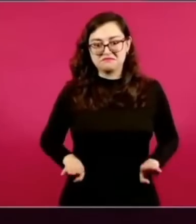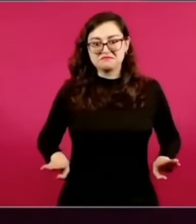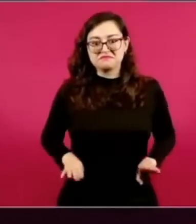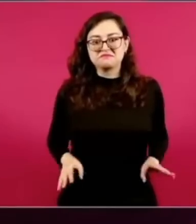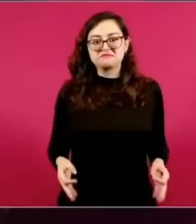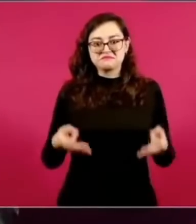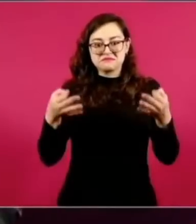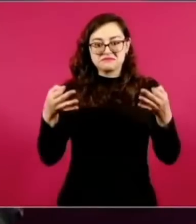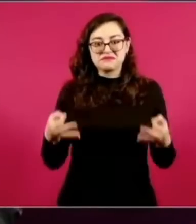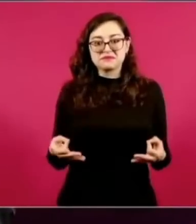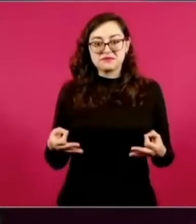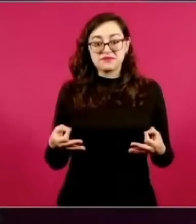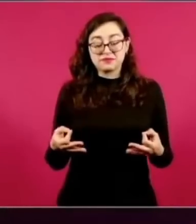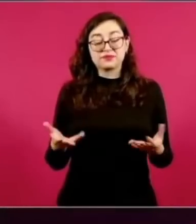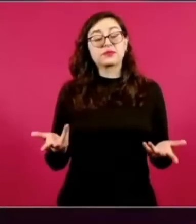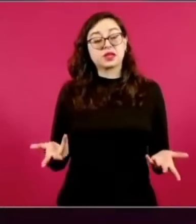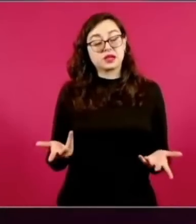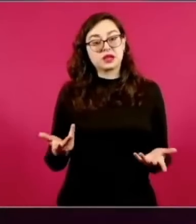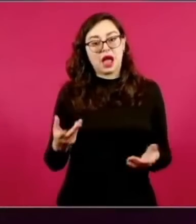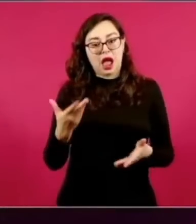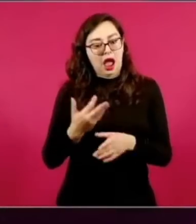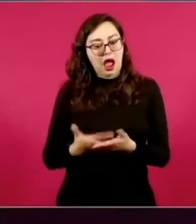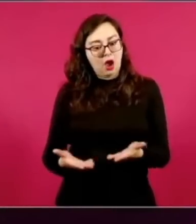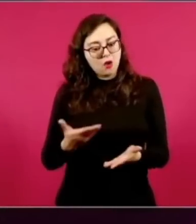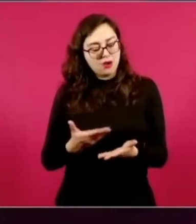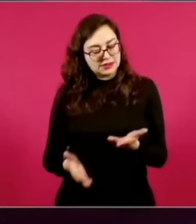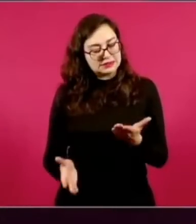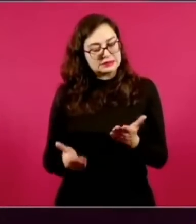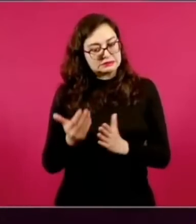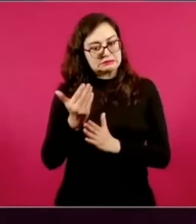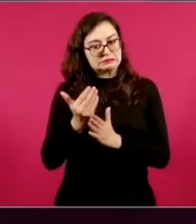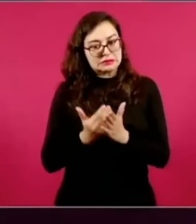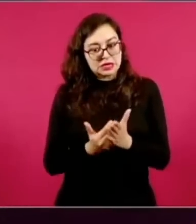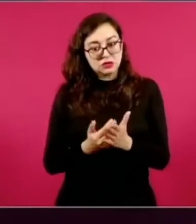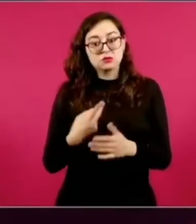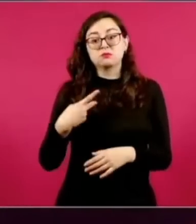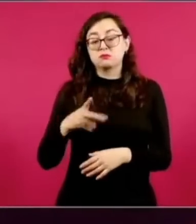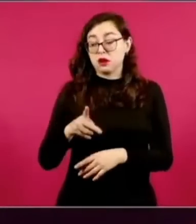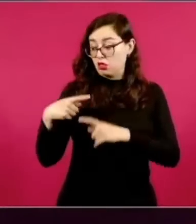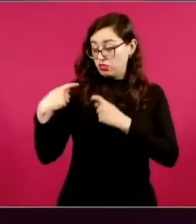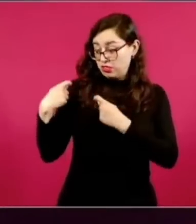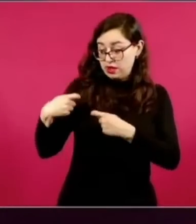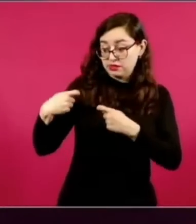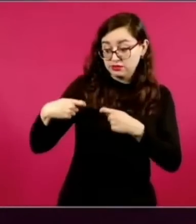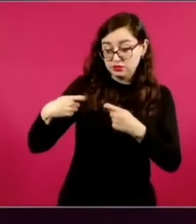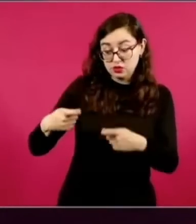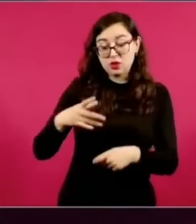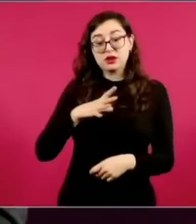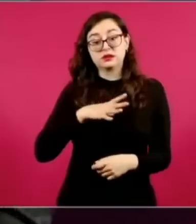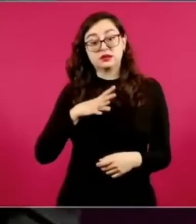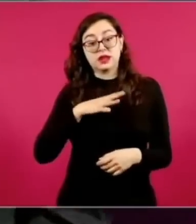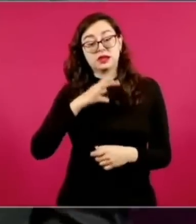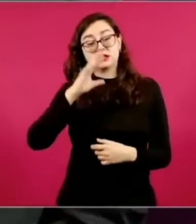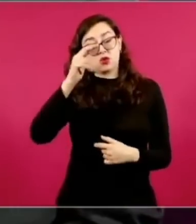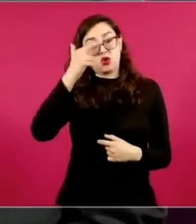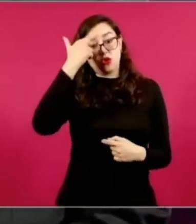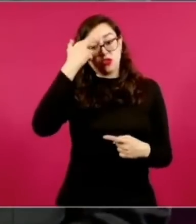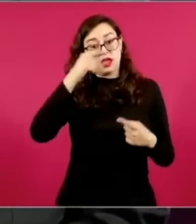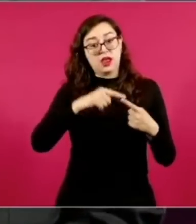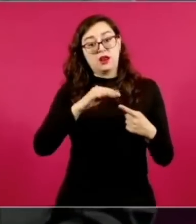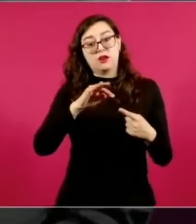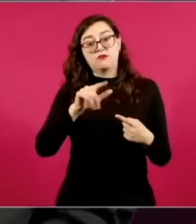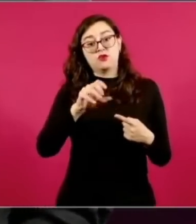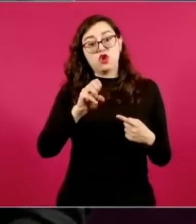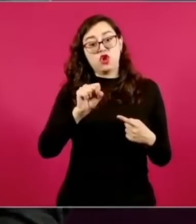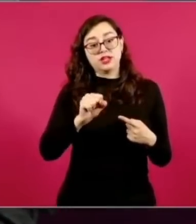México tenemos esa tradición del periodismo de los Flores Magón, de Catarino Garza,